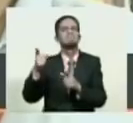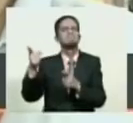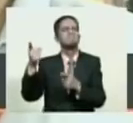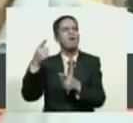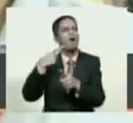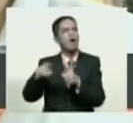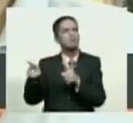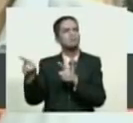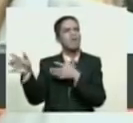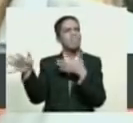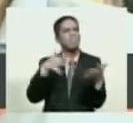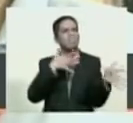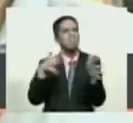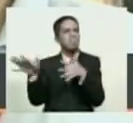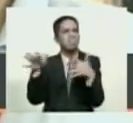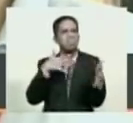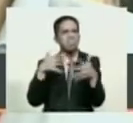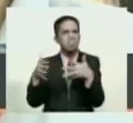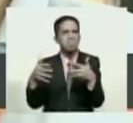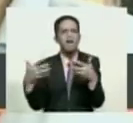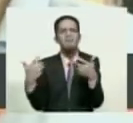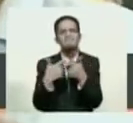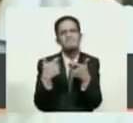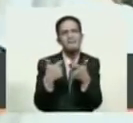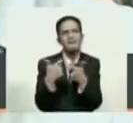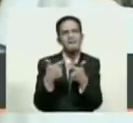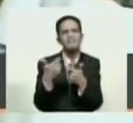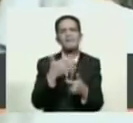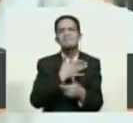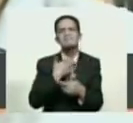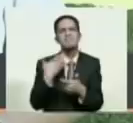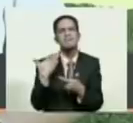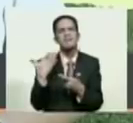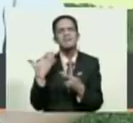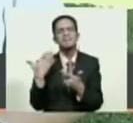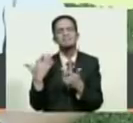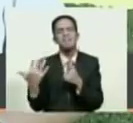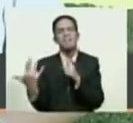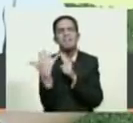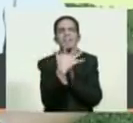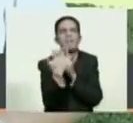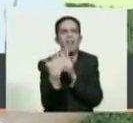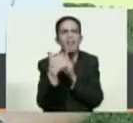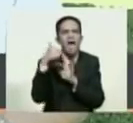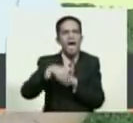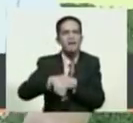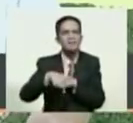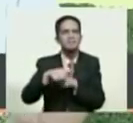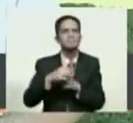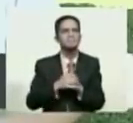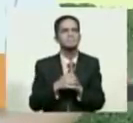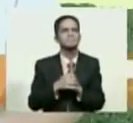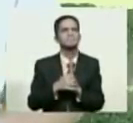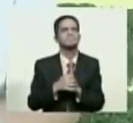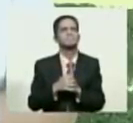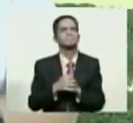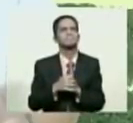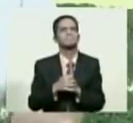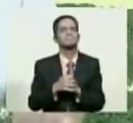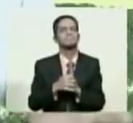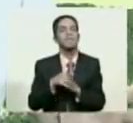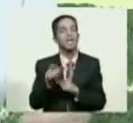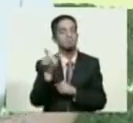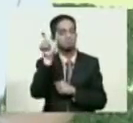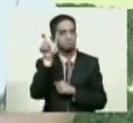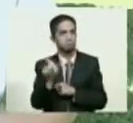que desde Colombia, desde la OTAN y desde el imperialismo quieren sembrar en este continente de lucha. Las declaraciones de